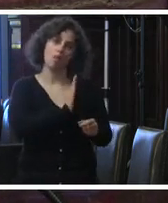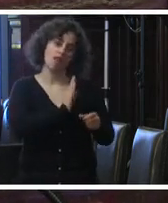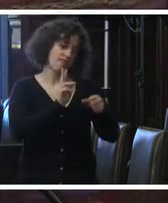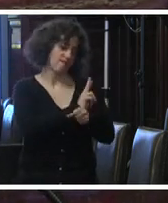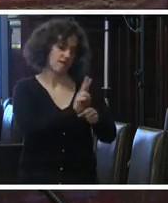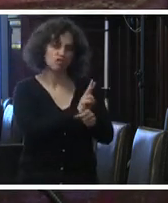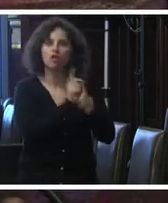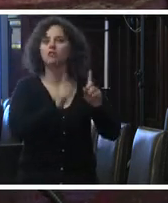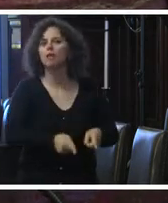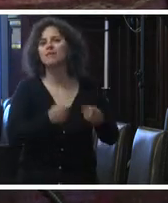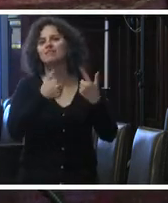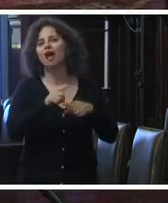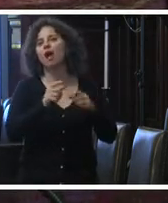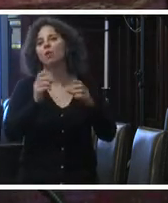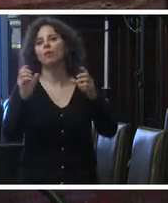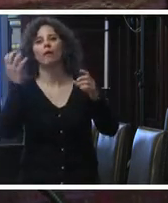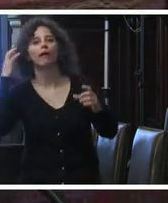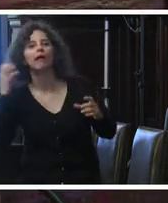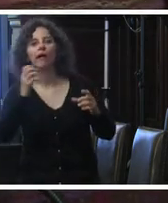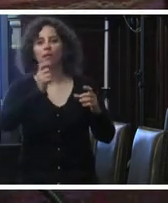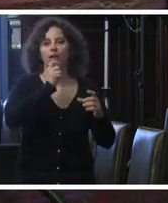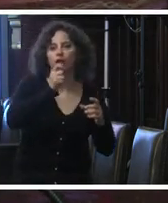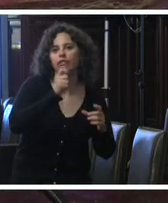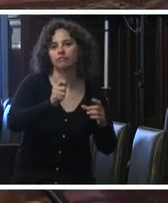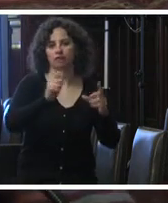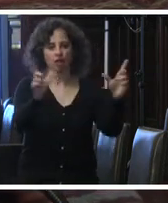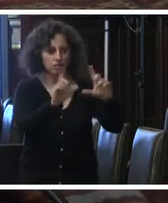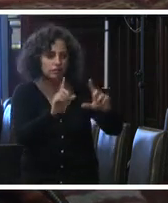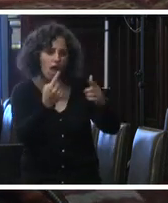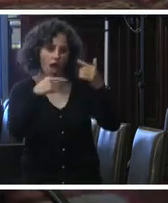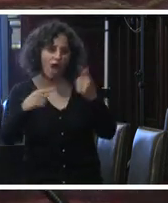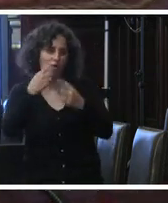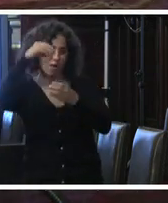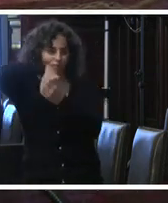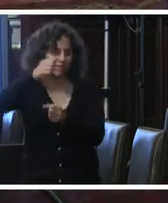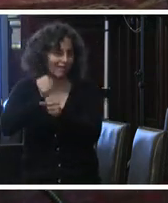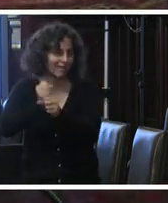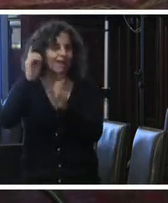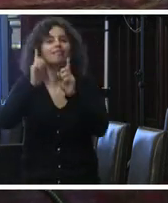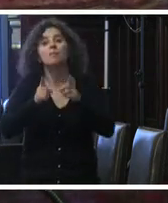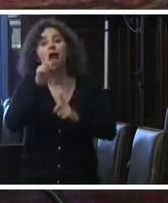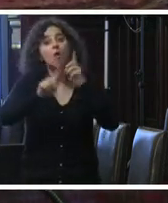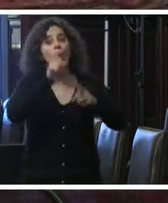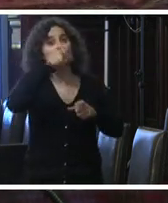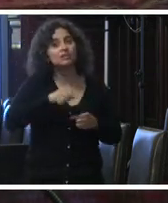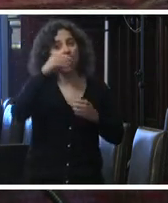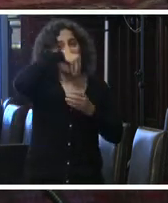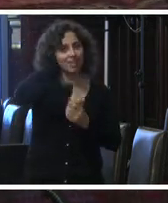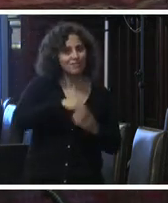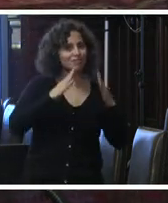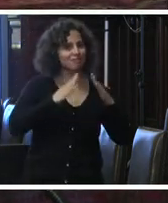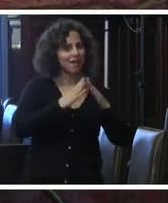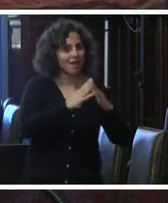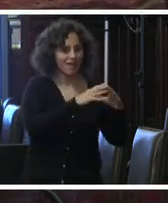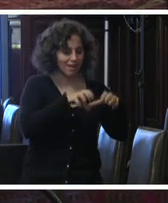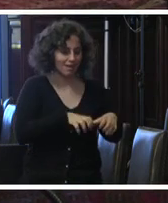medios de comunicación, periodistas y hasta personas de sus propias comunidades, pobladores, que digamos en estas